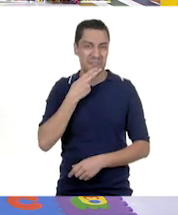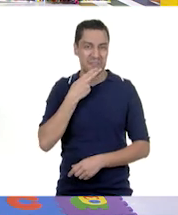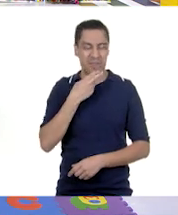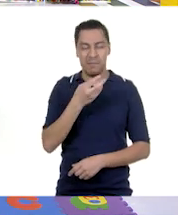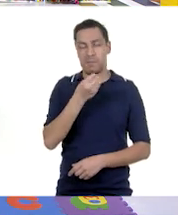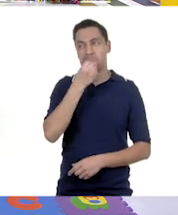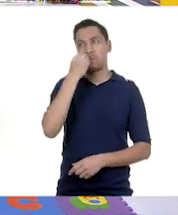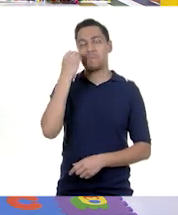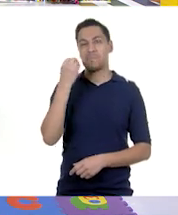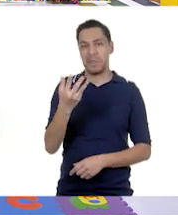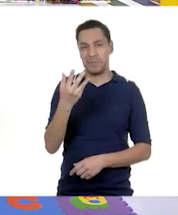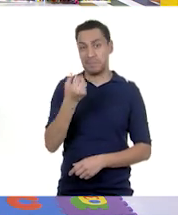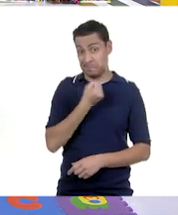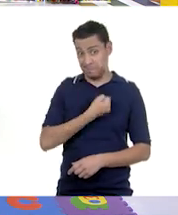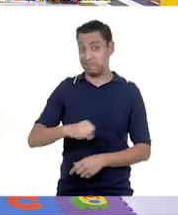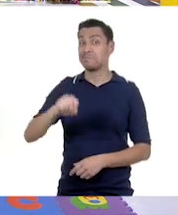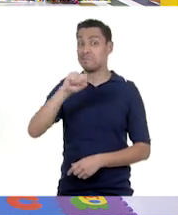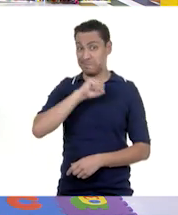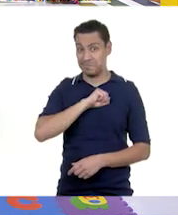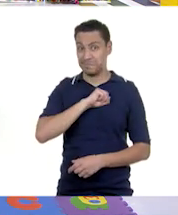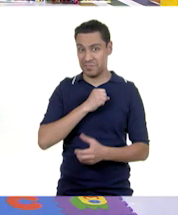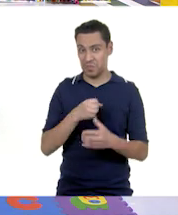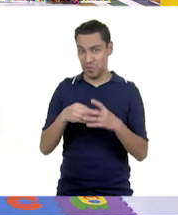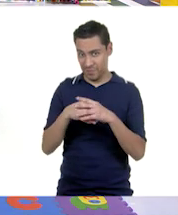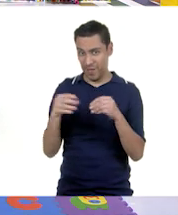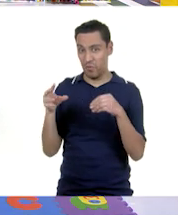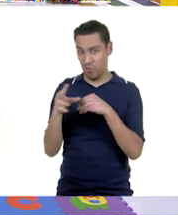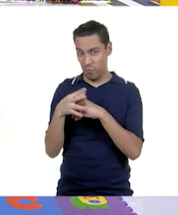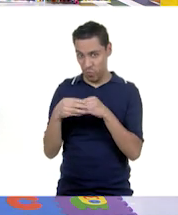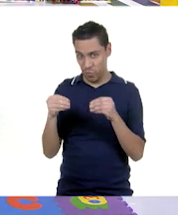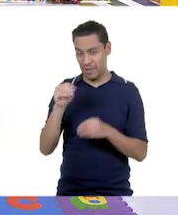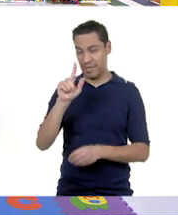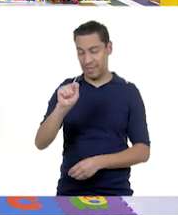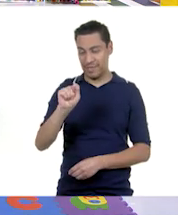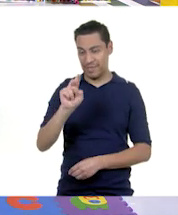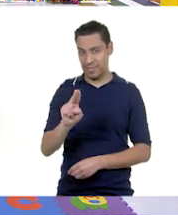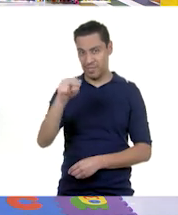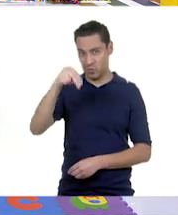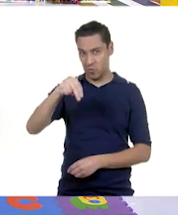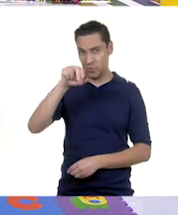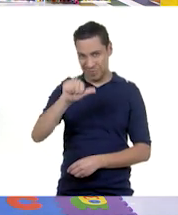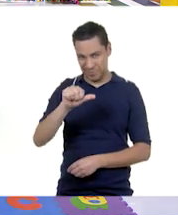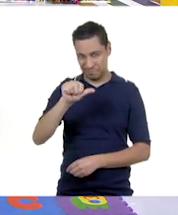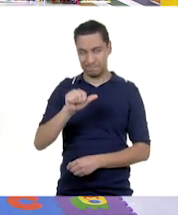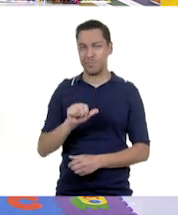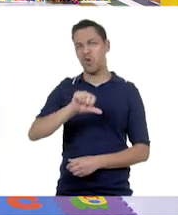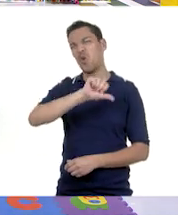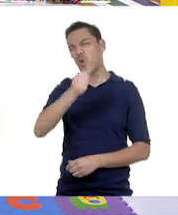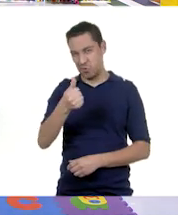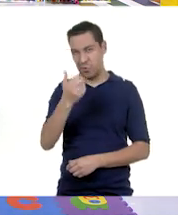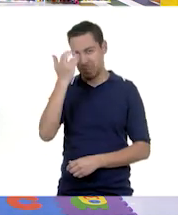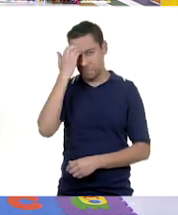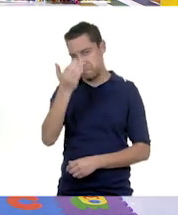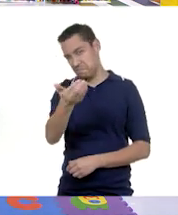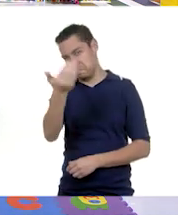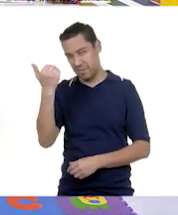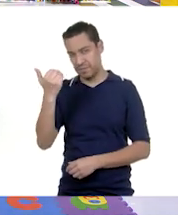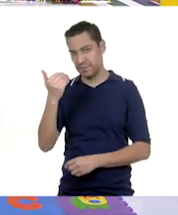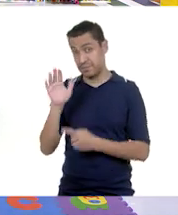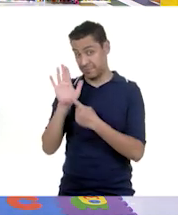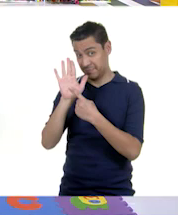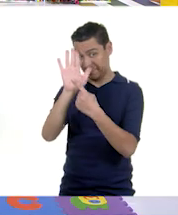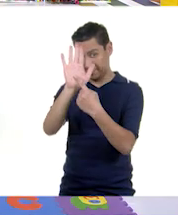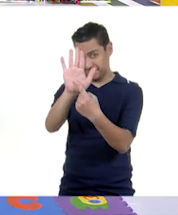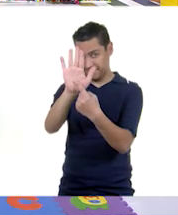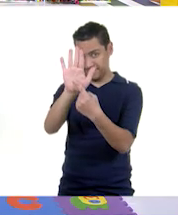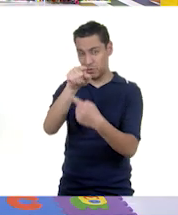rico y es muy nutritivo, justo como tú lo mencionas. Así es. Vamos a conocer uno más. A ver, y ¿cuál será el siguiente? Este,